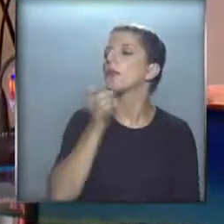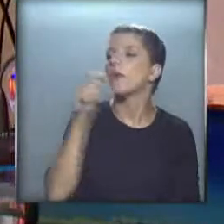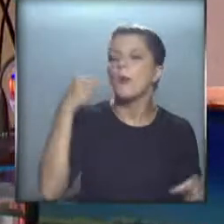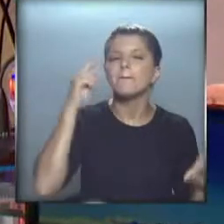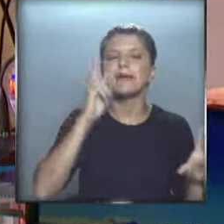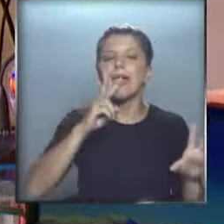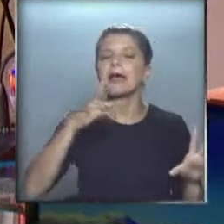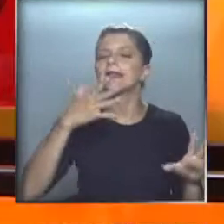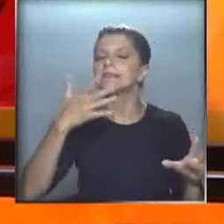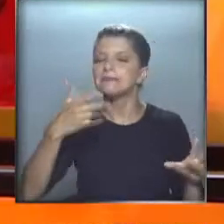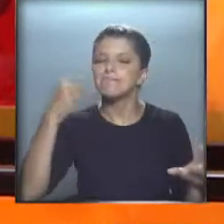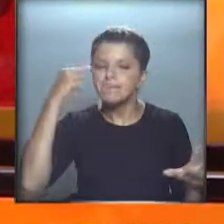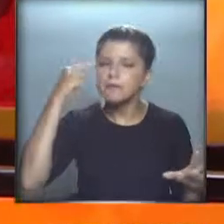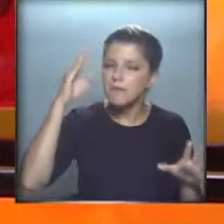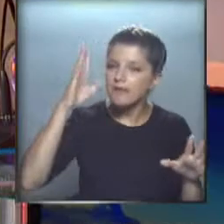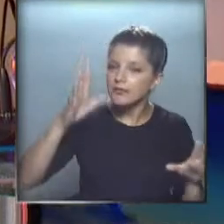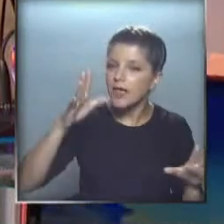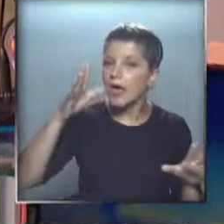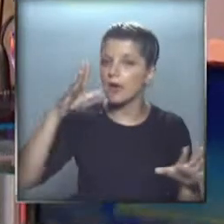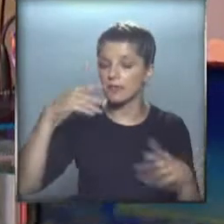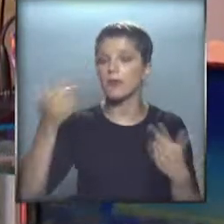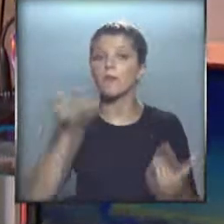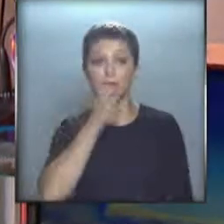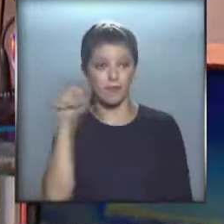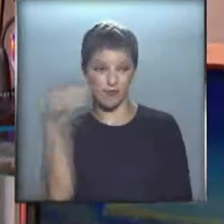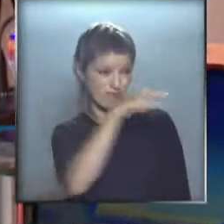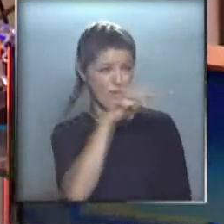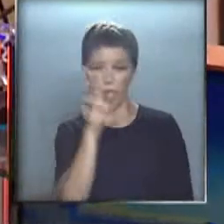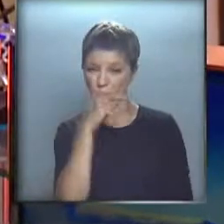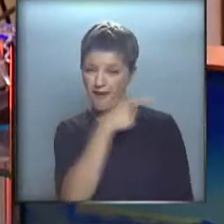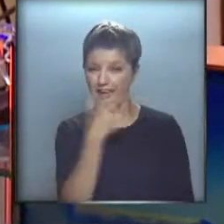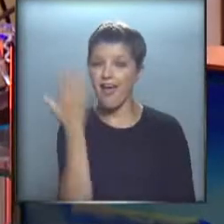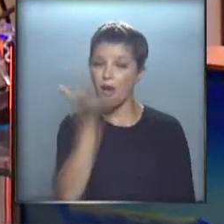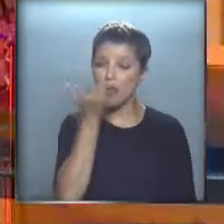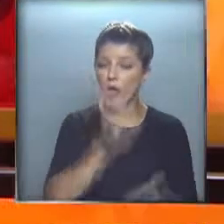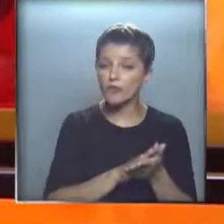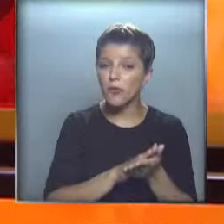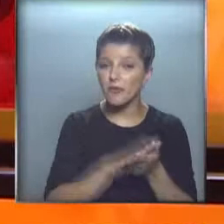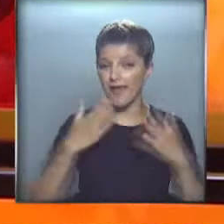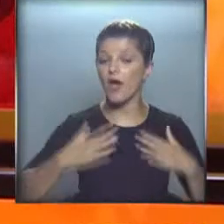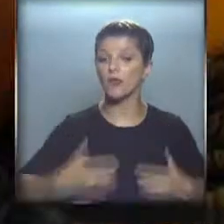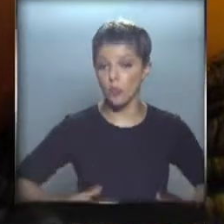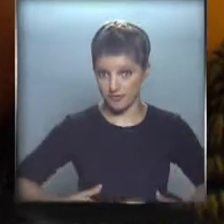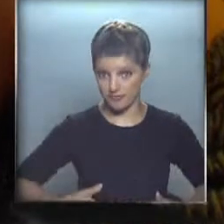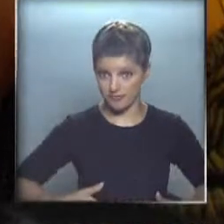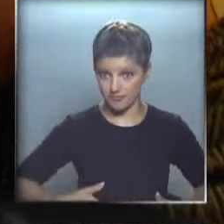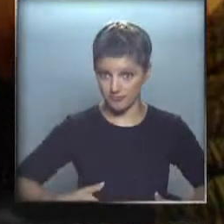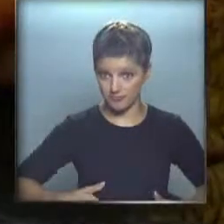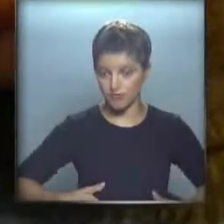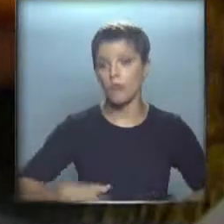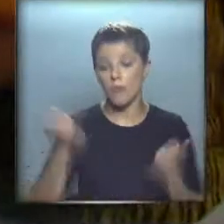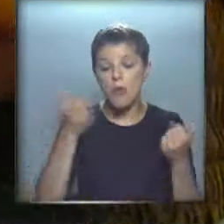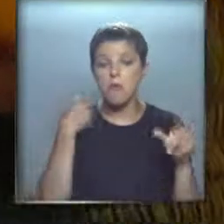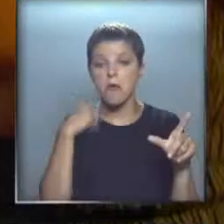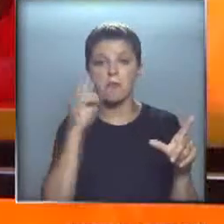suponer. Sí, por eso. Y supones a partir de eso. Por eso que dijo la chica que de la ropa. Claro. Que hay algunos